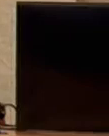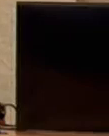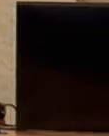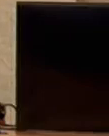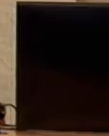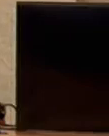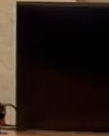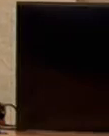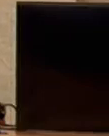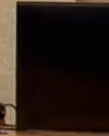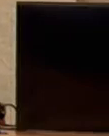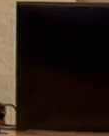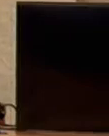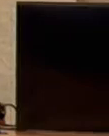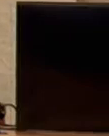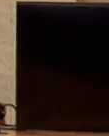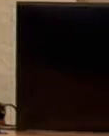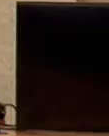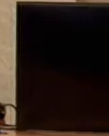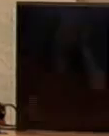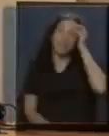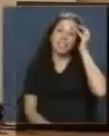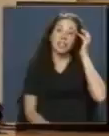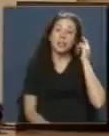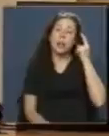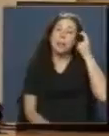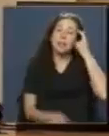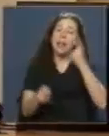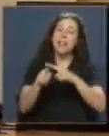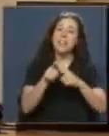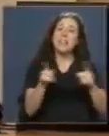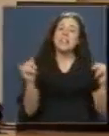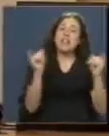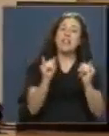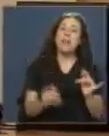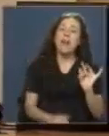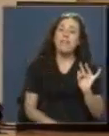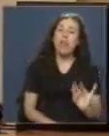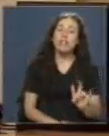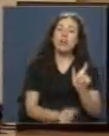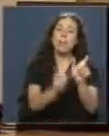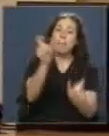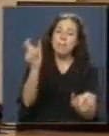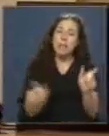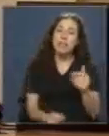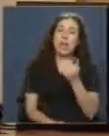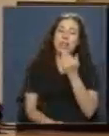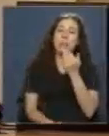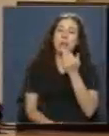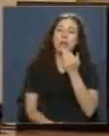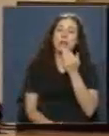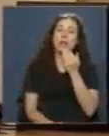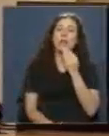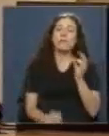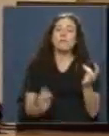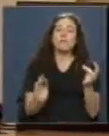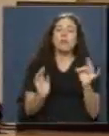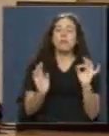Está girando por el mundo y esto me lleva a pensar que hay diferentes formas de violación de personas y también violación de